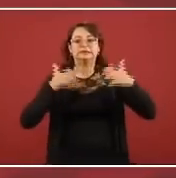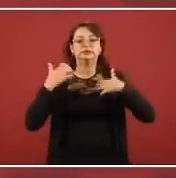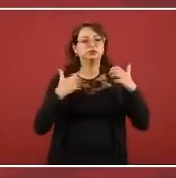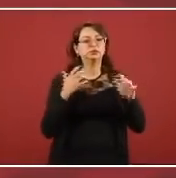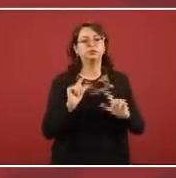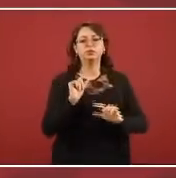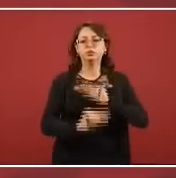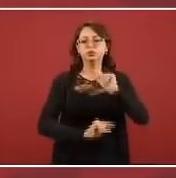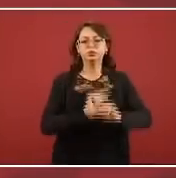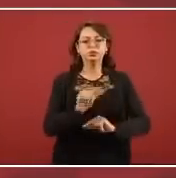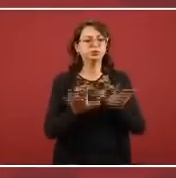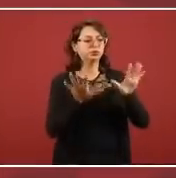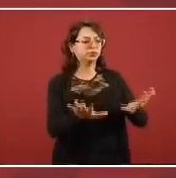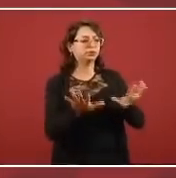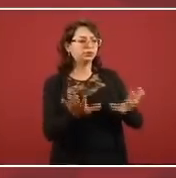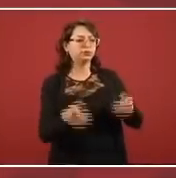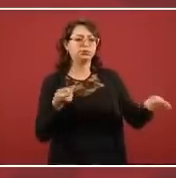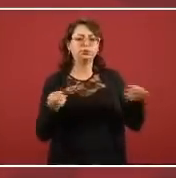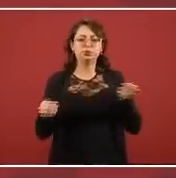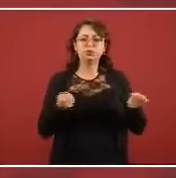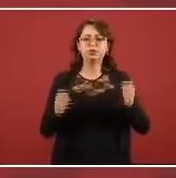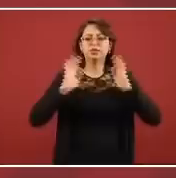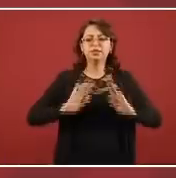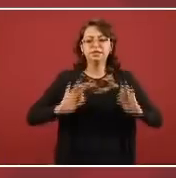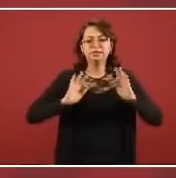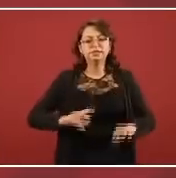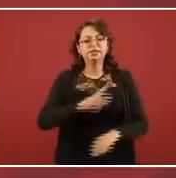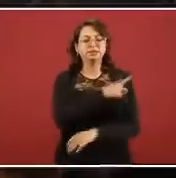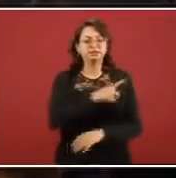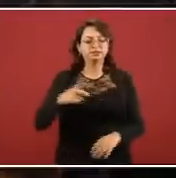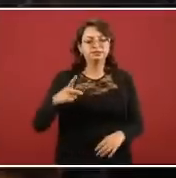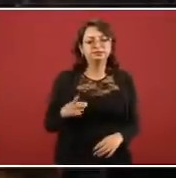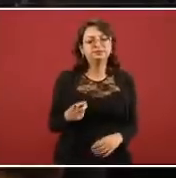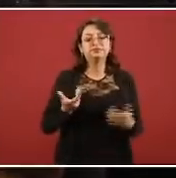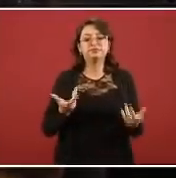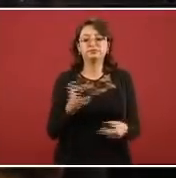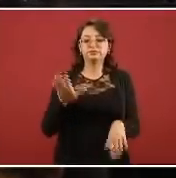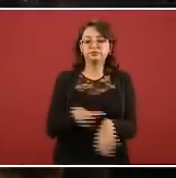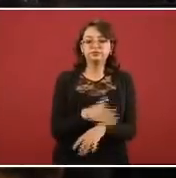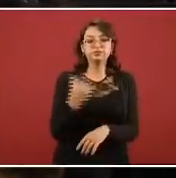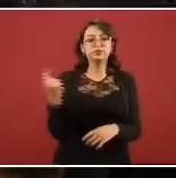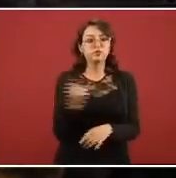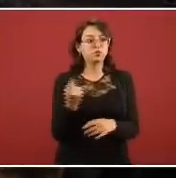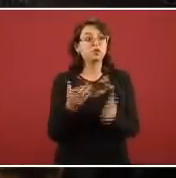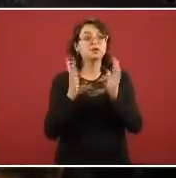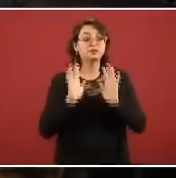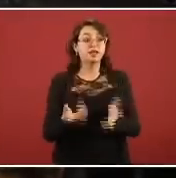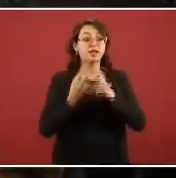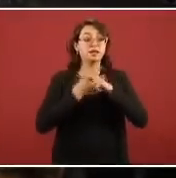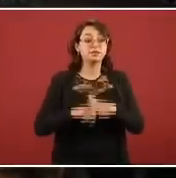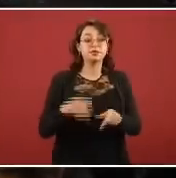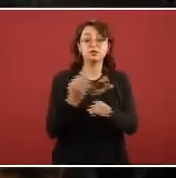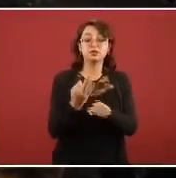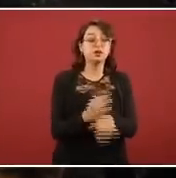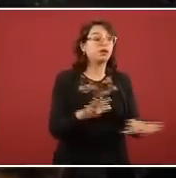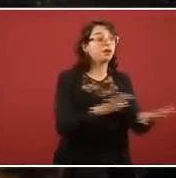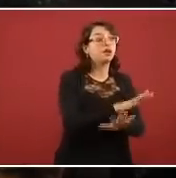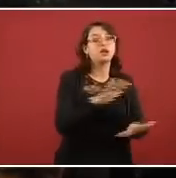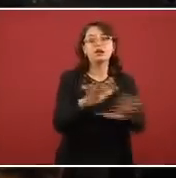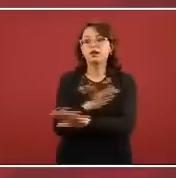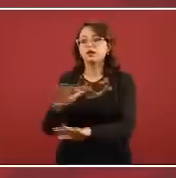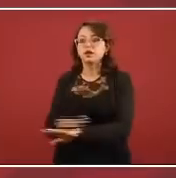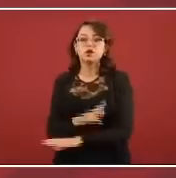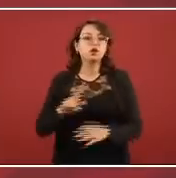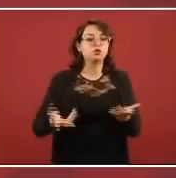Esto se tiene que ir resolviendo porque se están dando cambios, son reacomodos, siempre lo